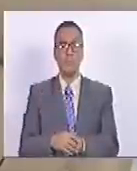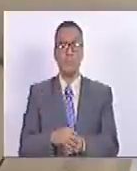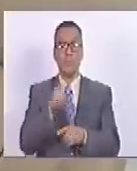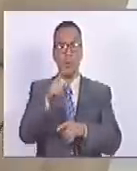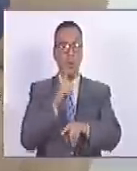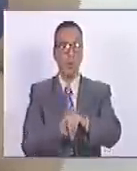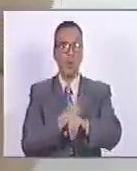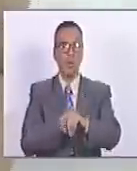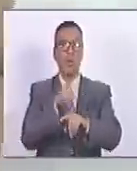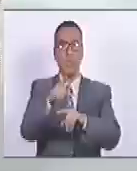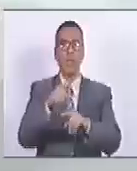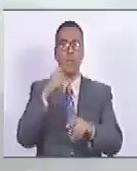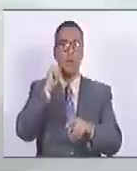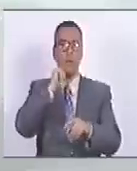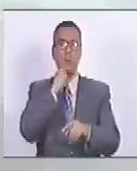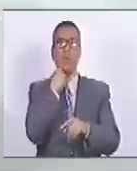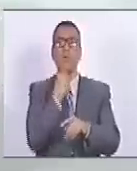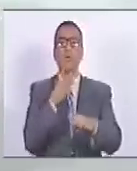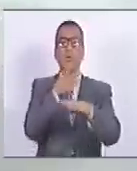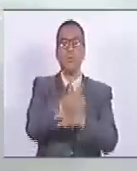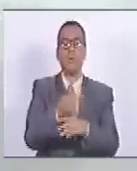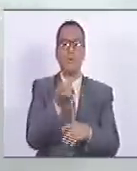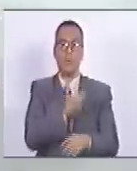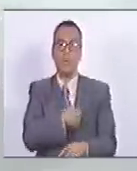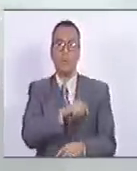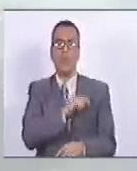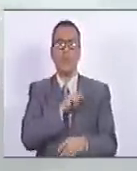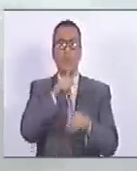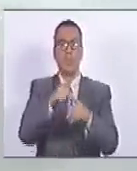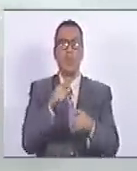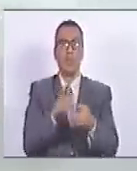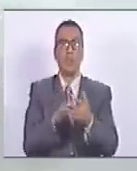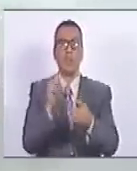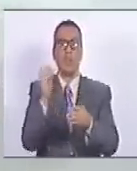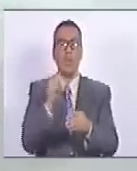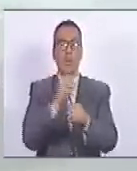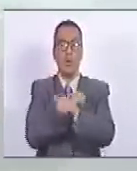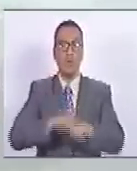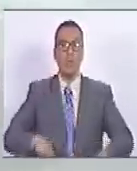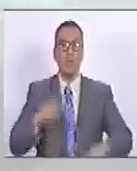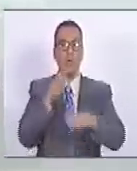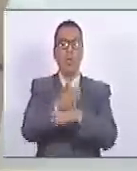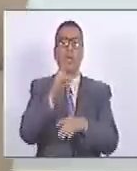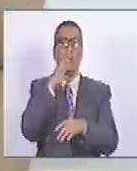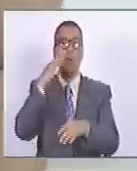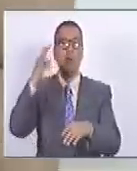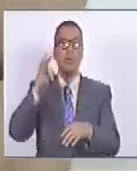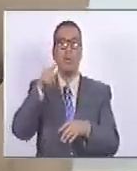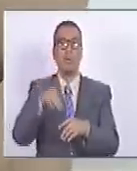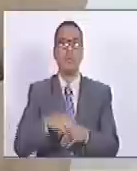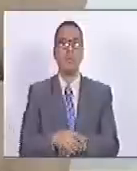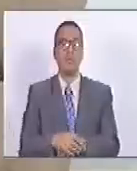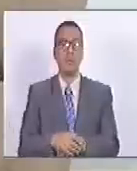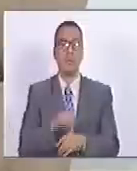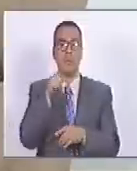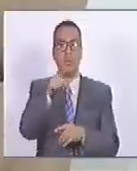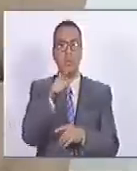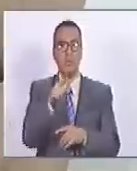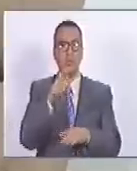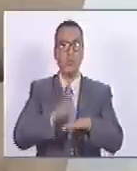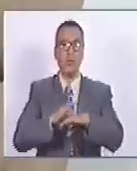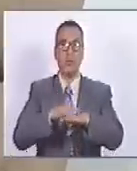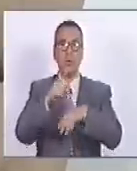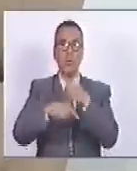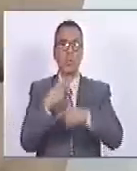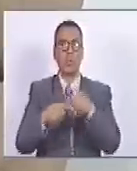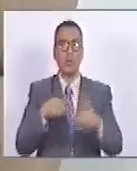el momento de que Rusia invada España, o invada Portugal, o invada Francia. Pues eso es precisamente